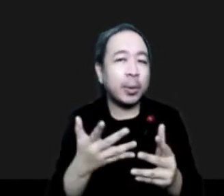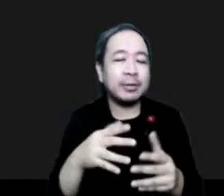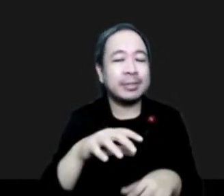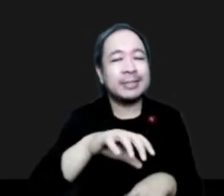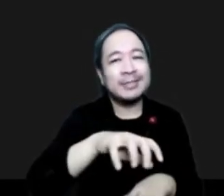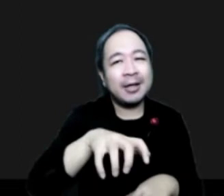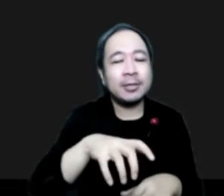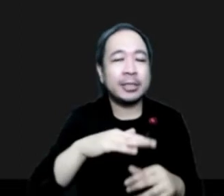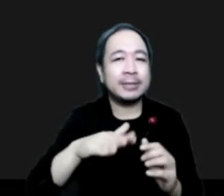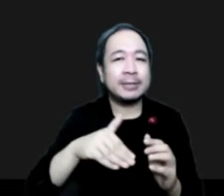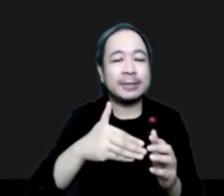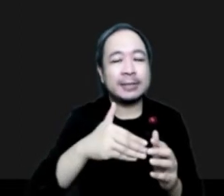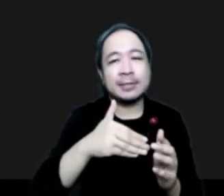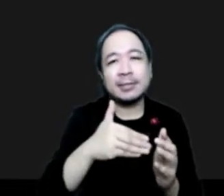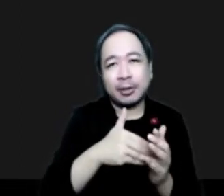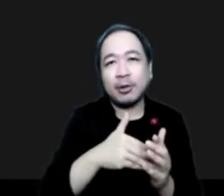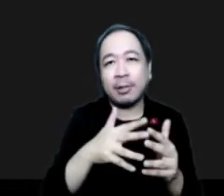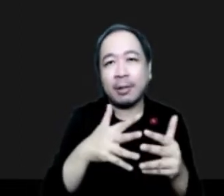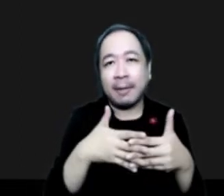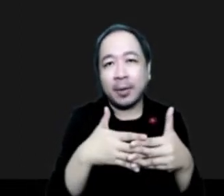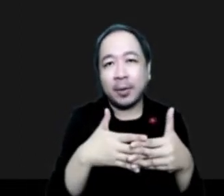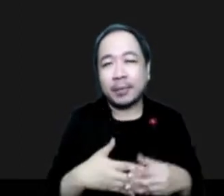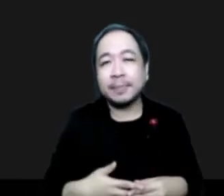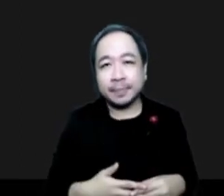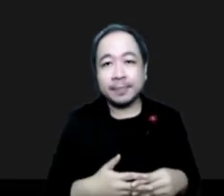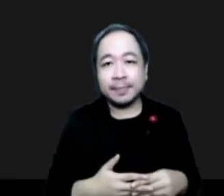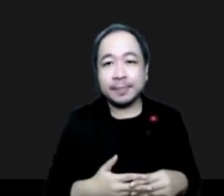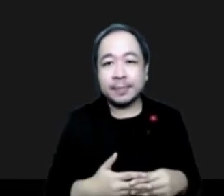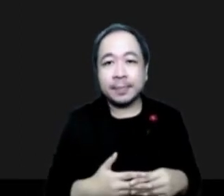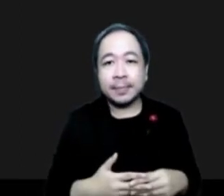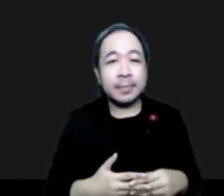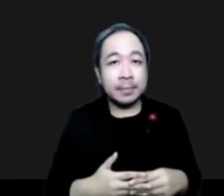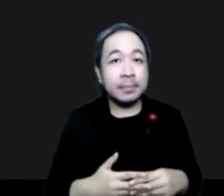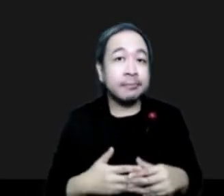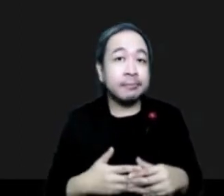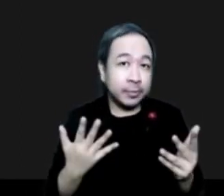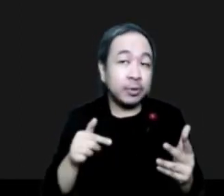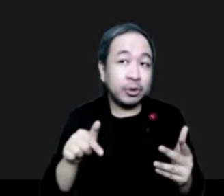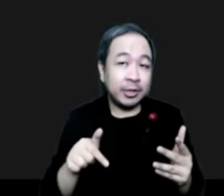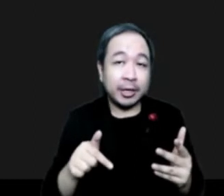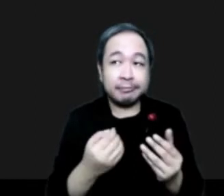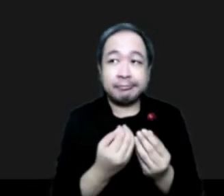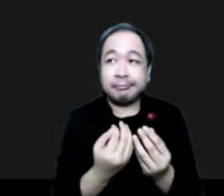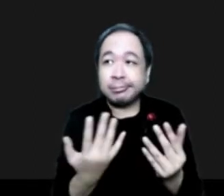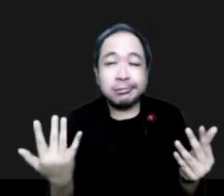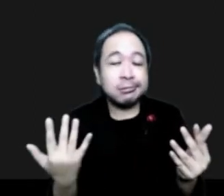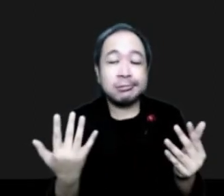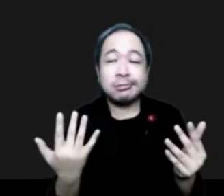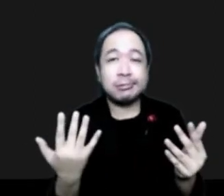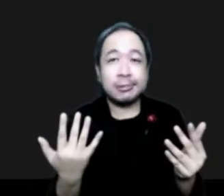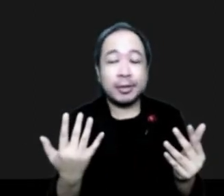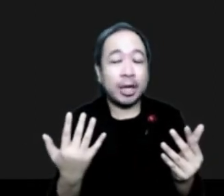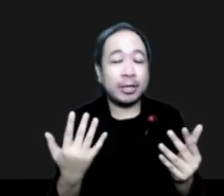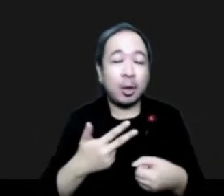número de sensores para Guatemala, se instalaron cinco nuevos sensores y